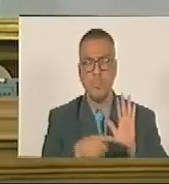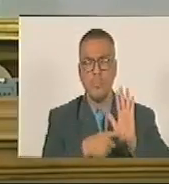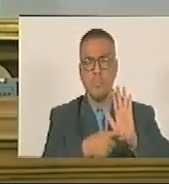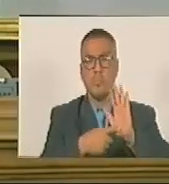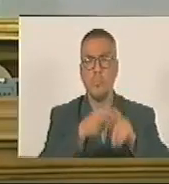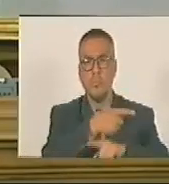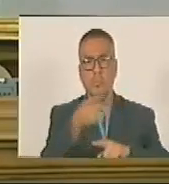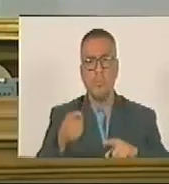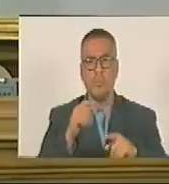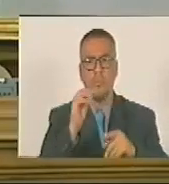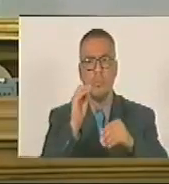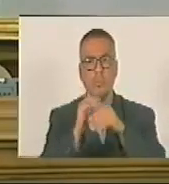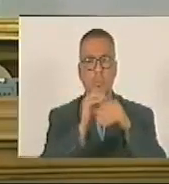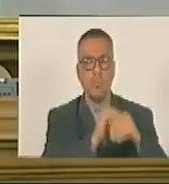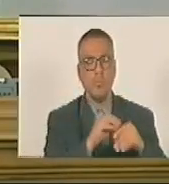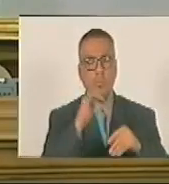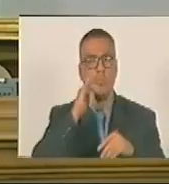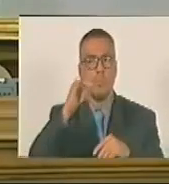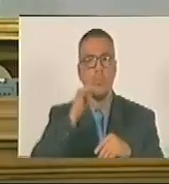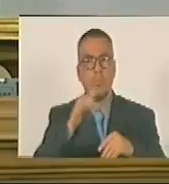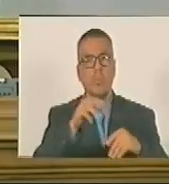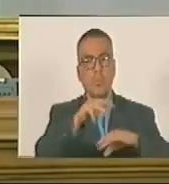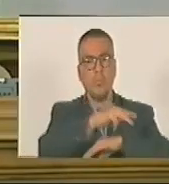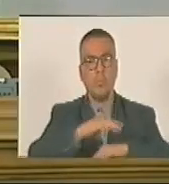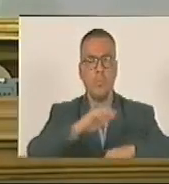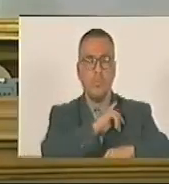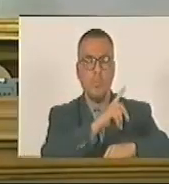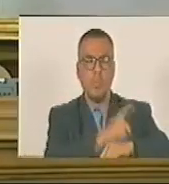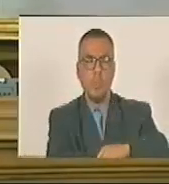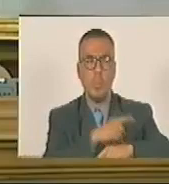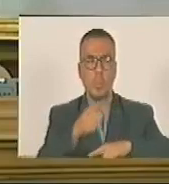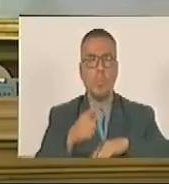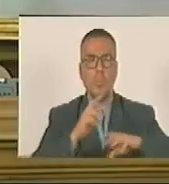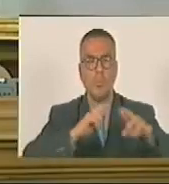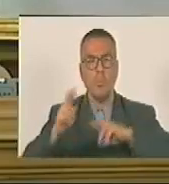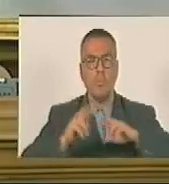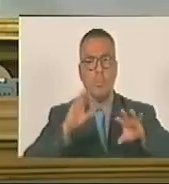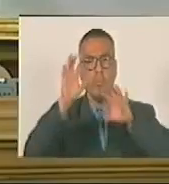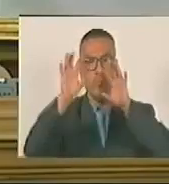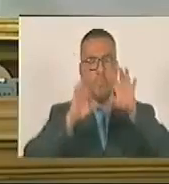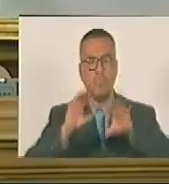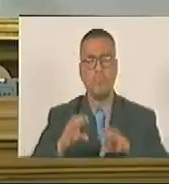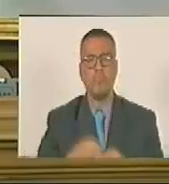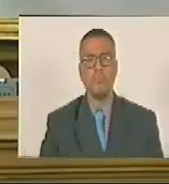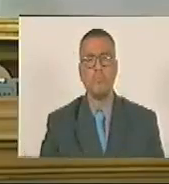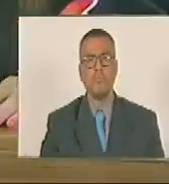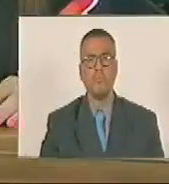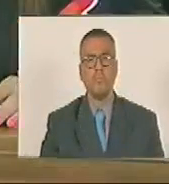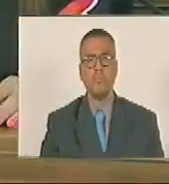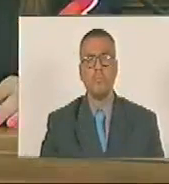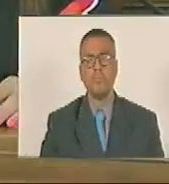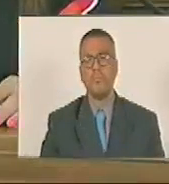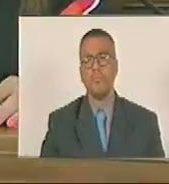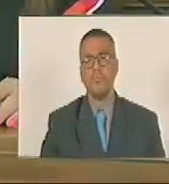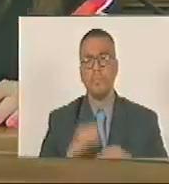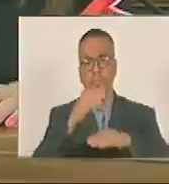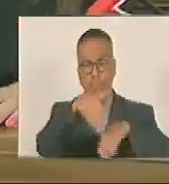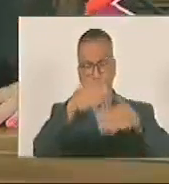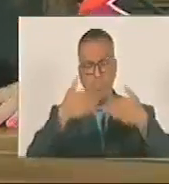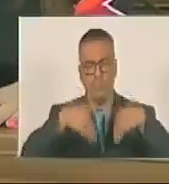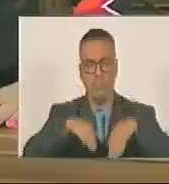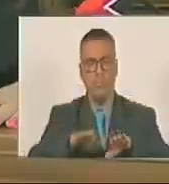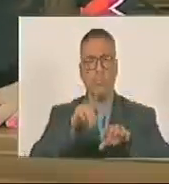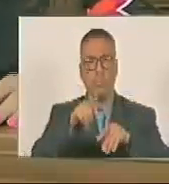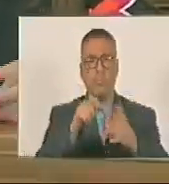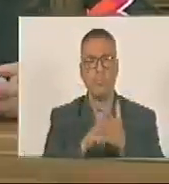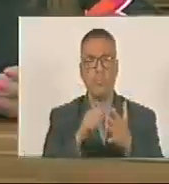y notificar al Ministerio del Poder Popular para Relaciones Exteriores. Siguiente punto del orden